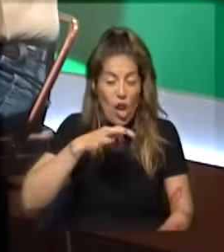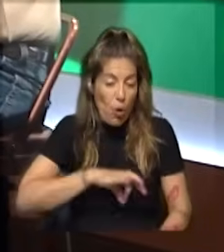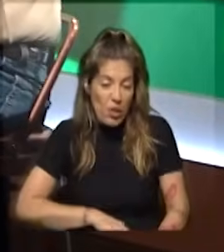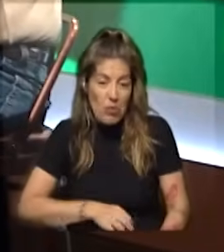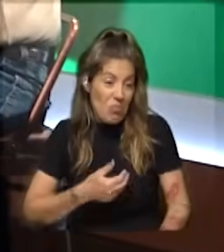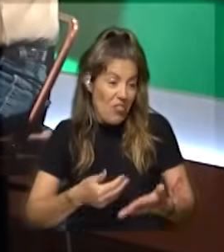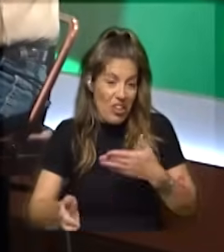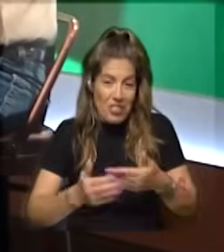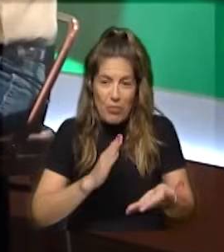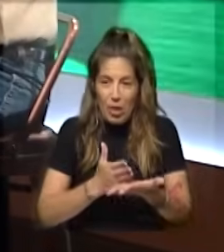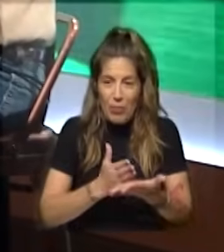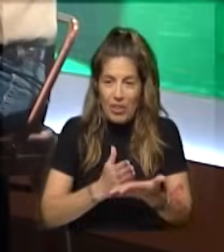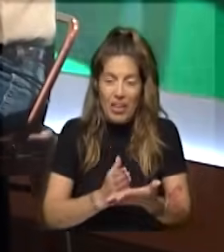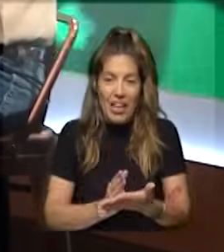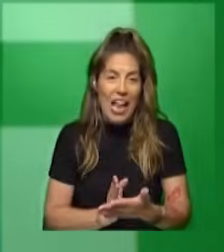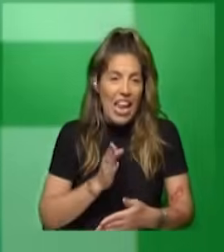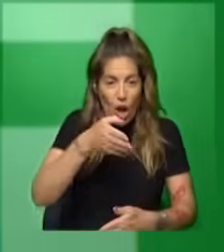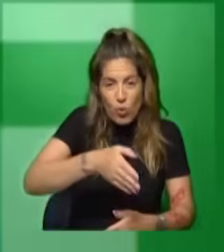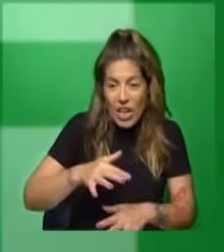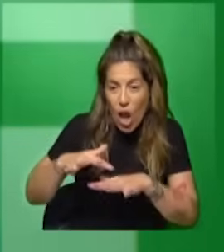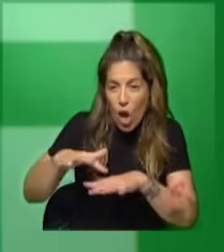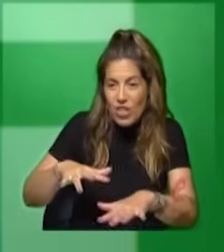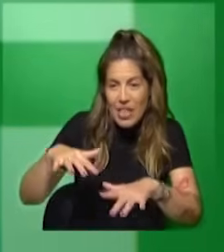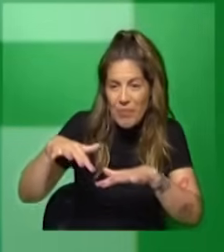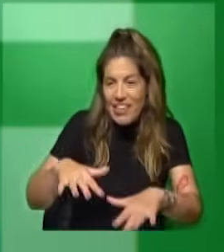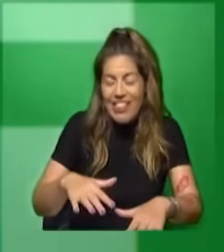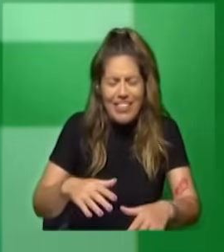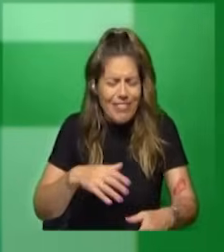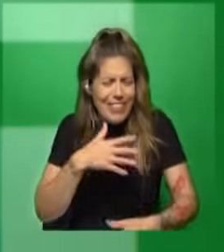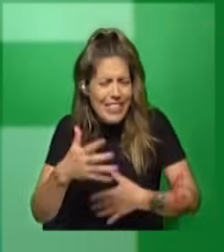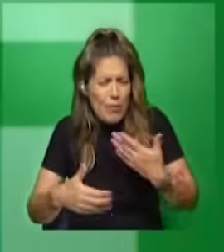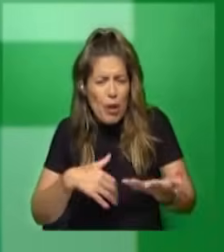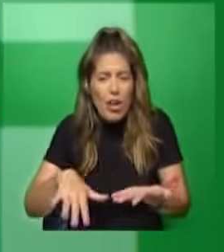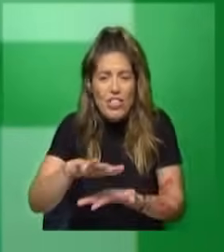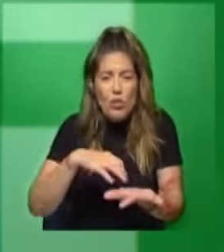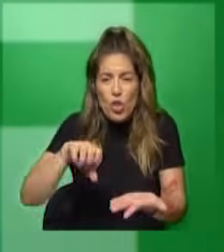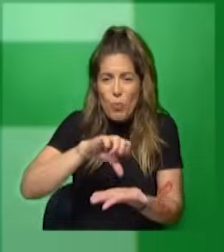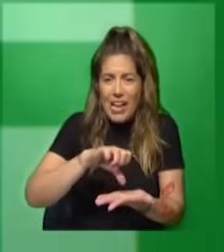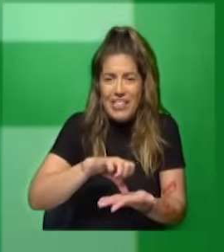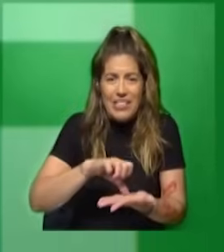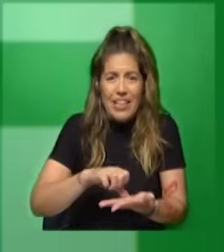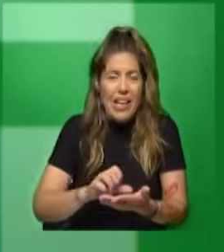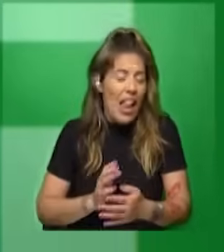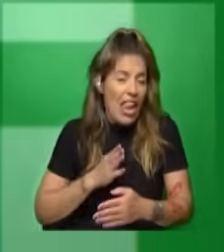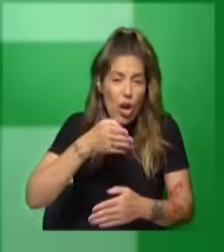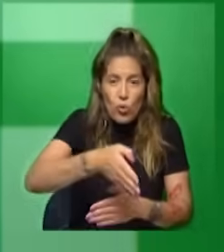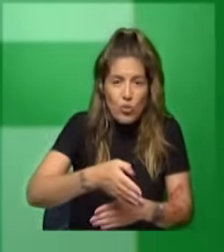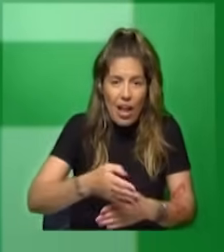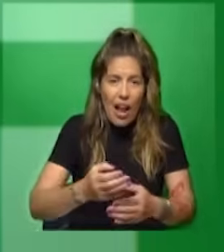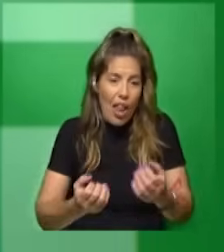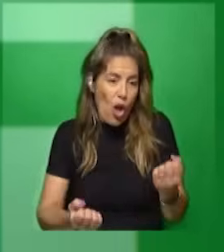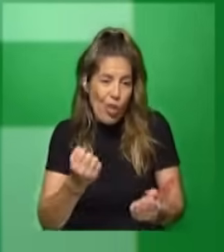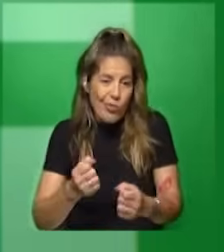la frontera, las pasan los inmigrantes desesperados por las situaciones en sus países, las pasan los tanques, ni qué